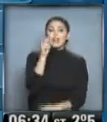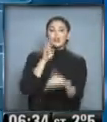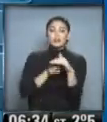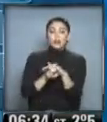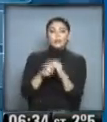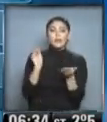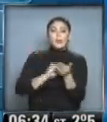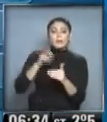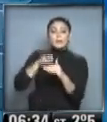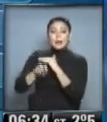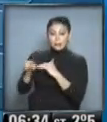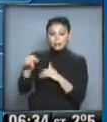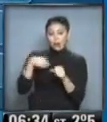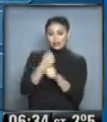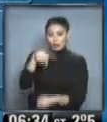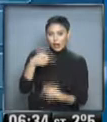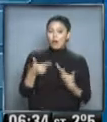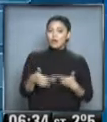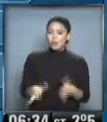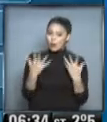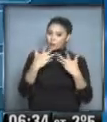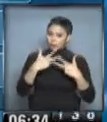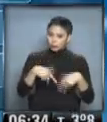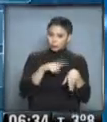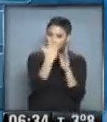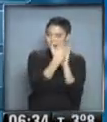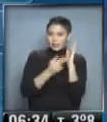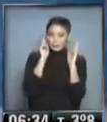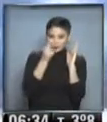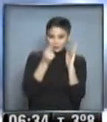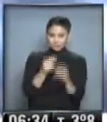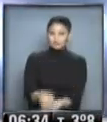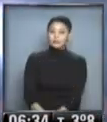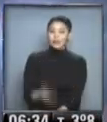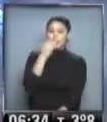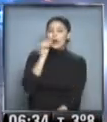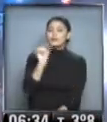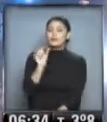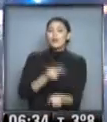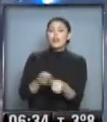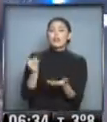premetro también por el momento están funcionando de acuerdo a los cronogramas previstos. Volvemos en